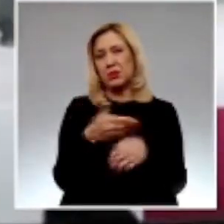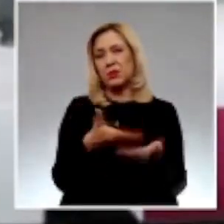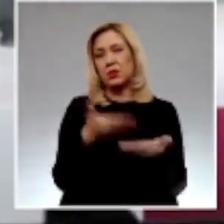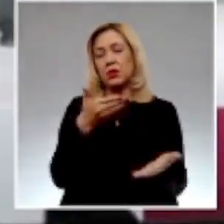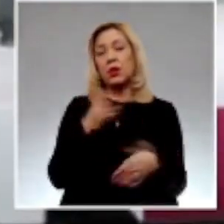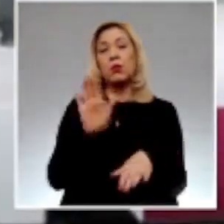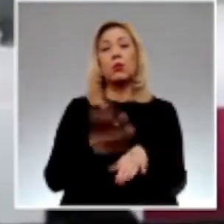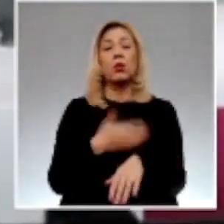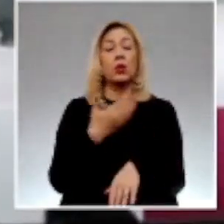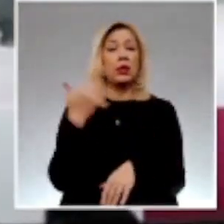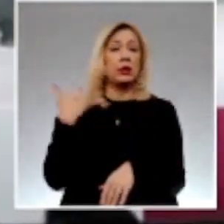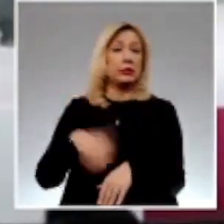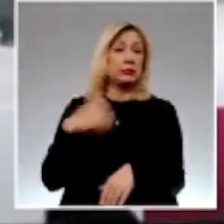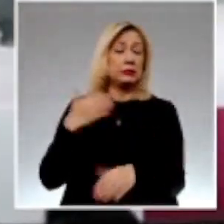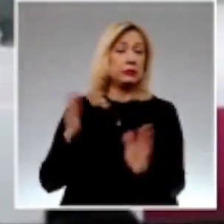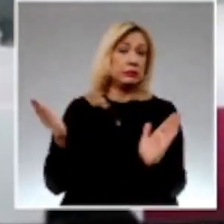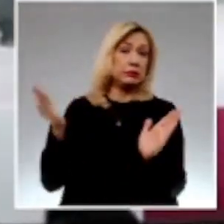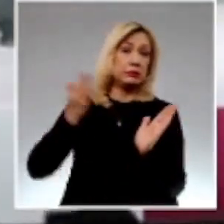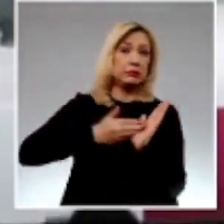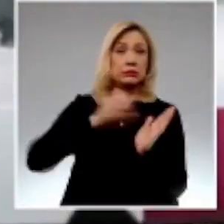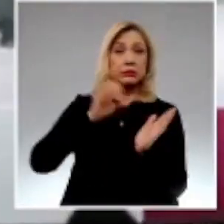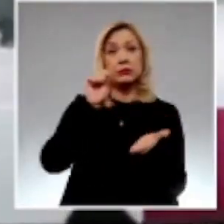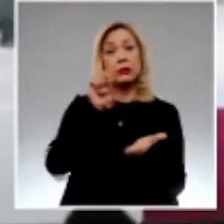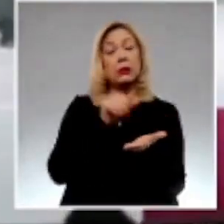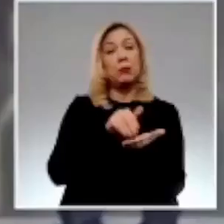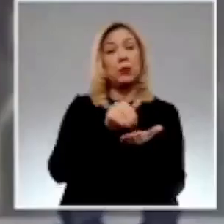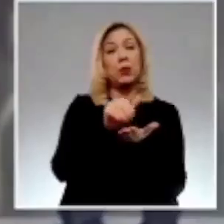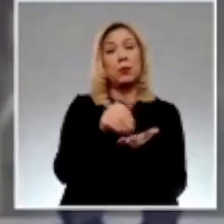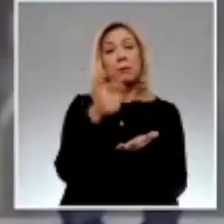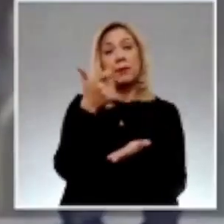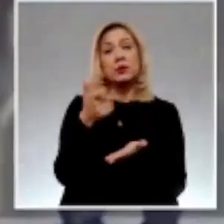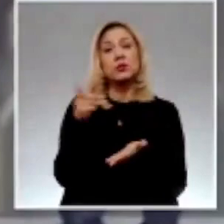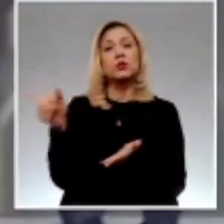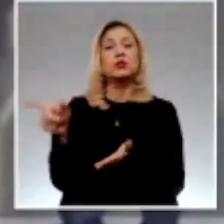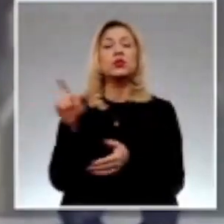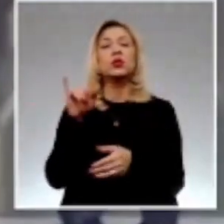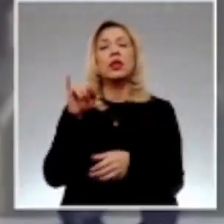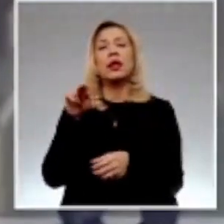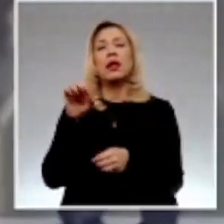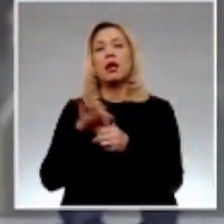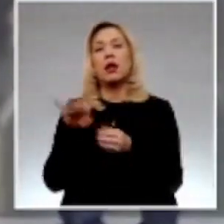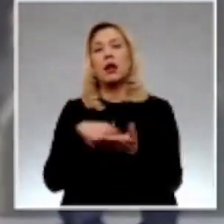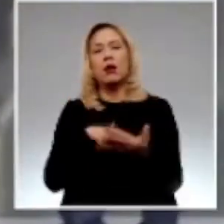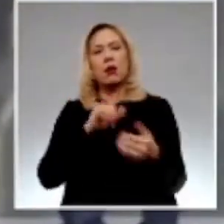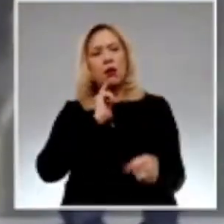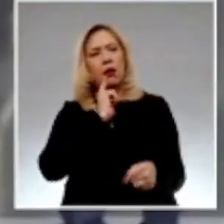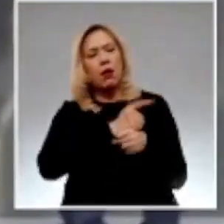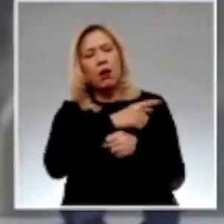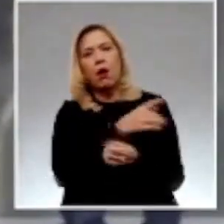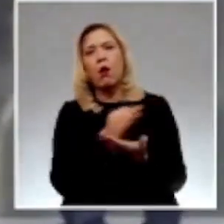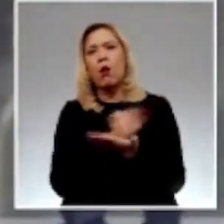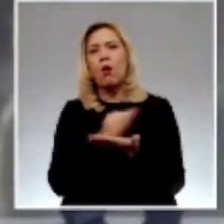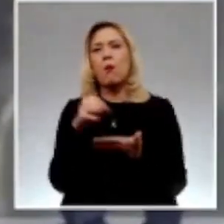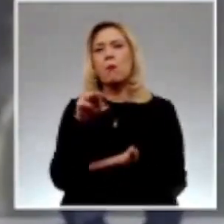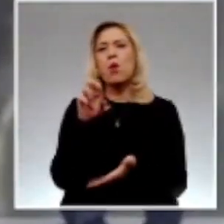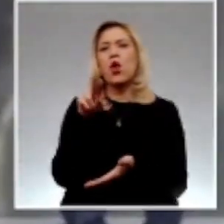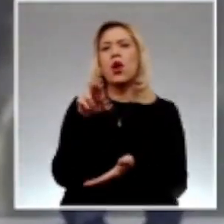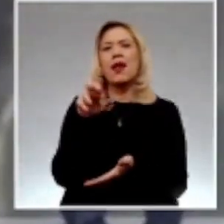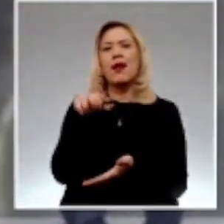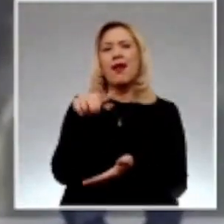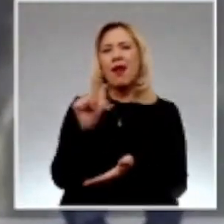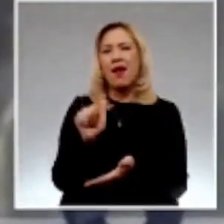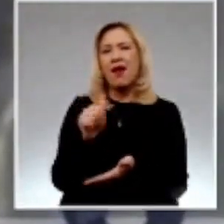impuso a morena por diversas irregularidades detectadas en el proceso interno en el que Claudia shum fue electa